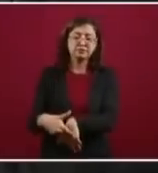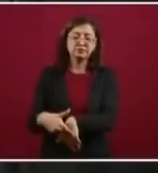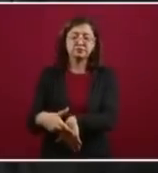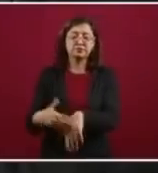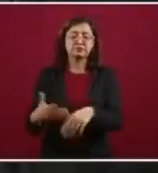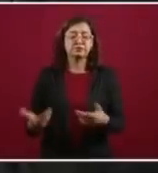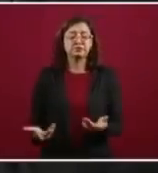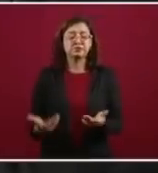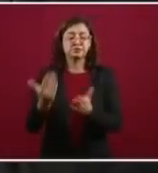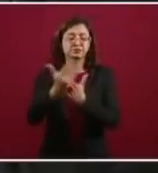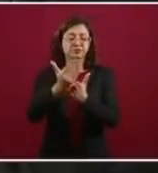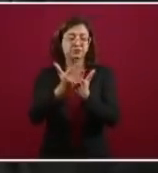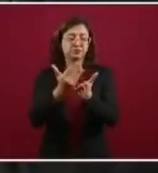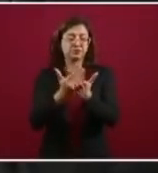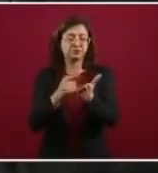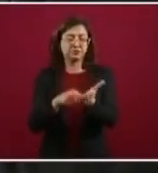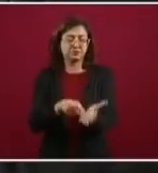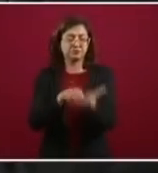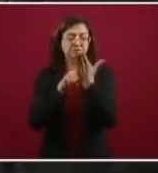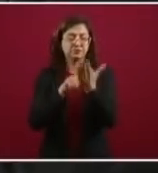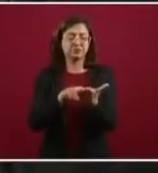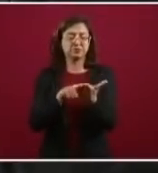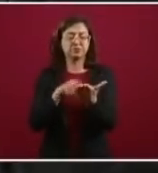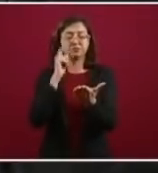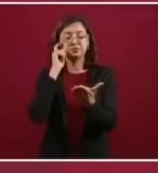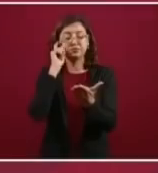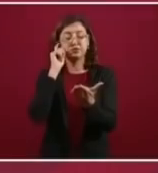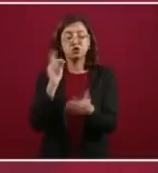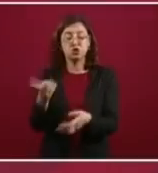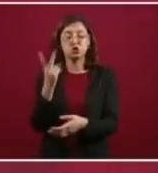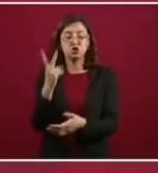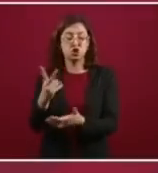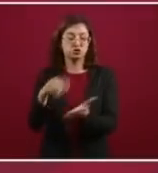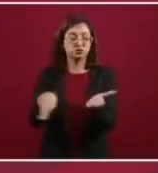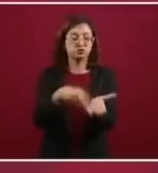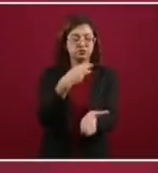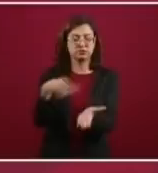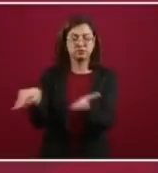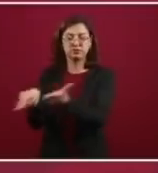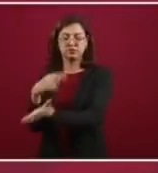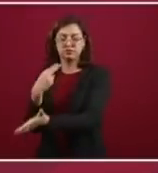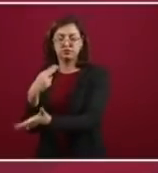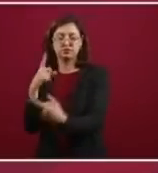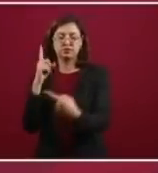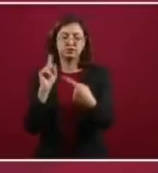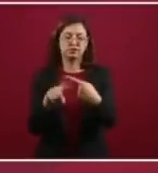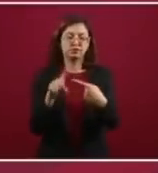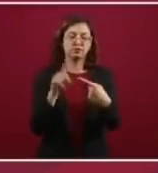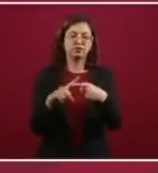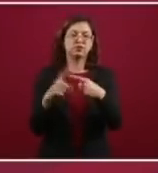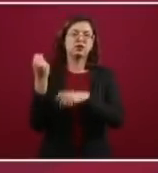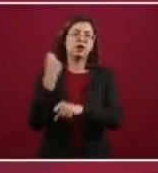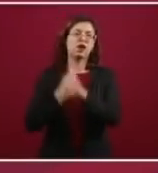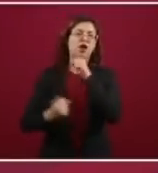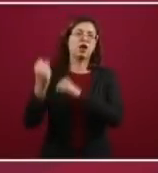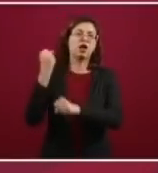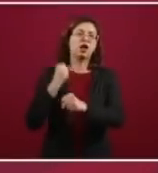a esas dos convenciones, una de los años